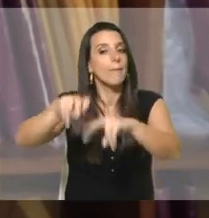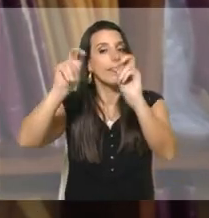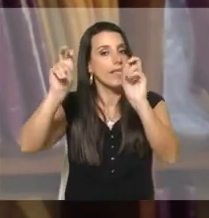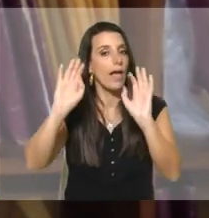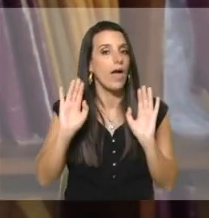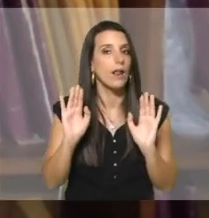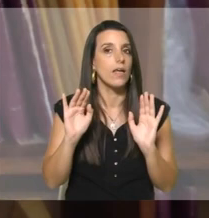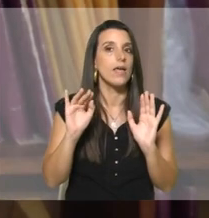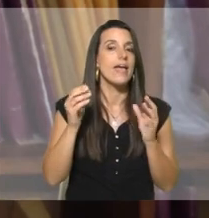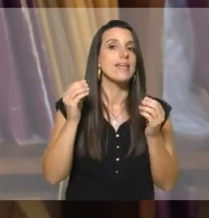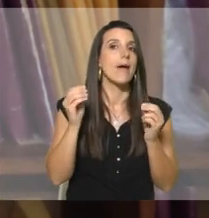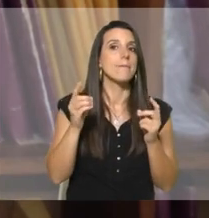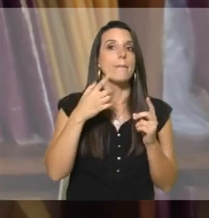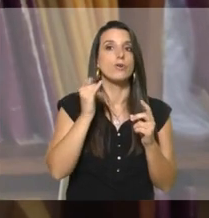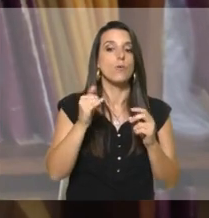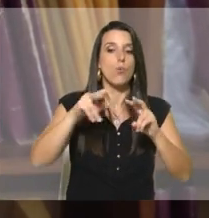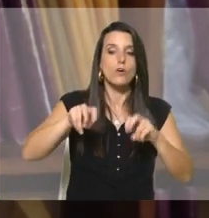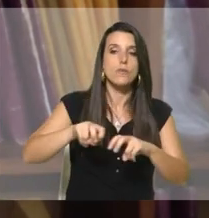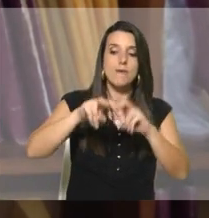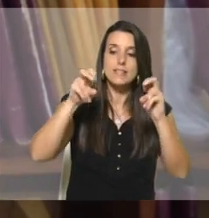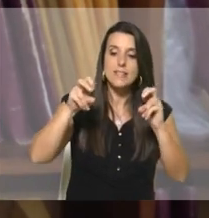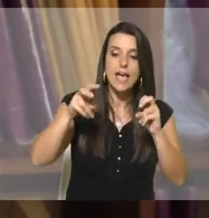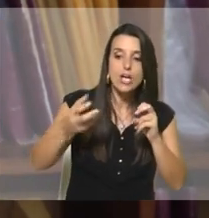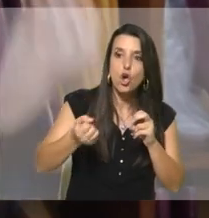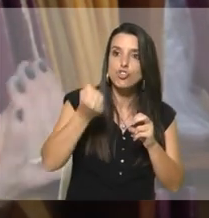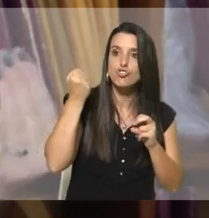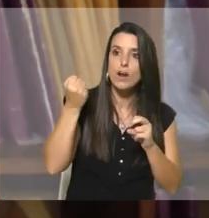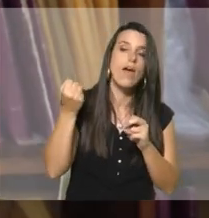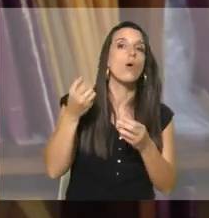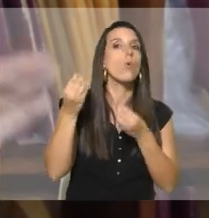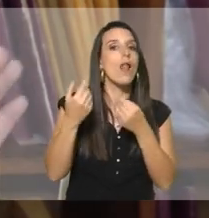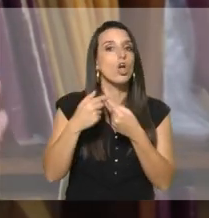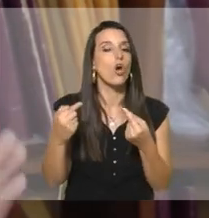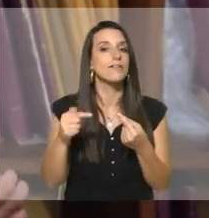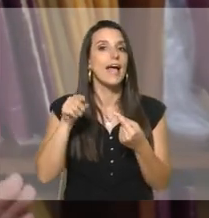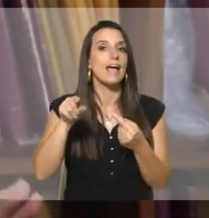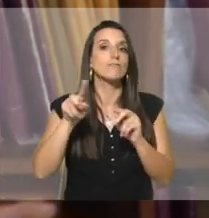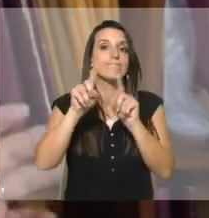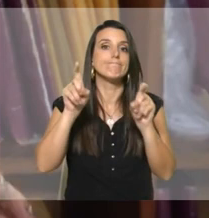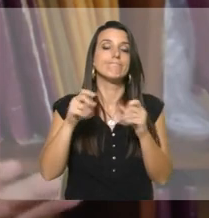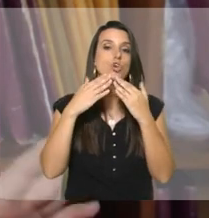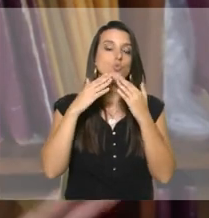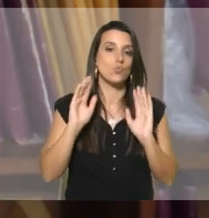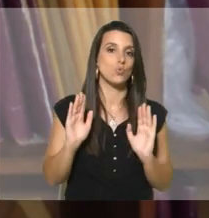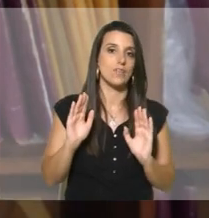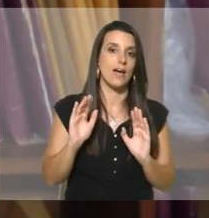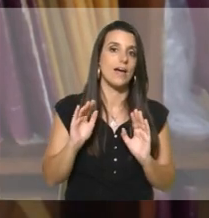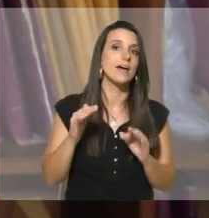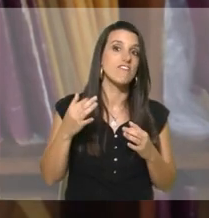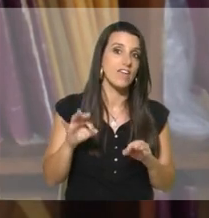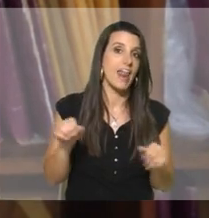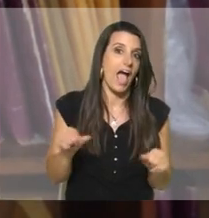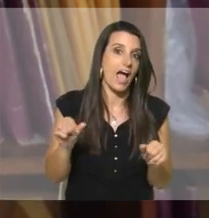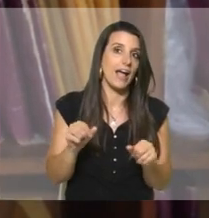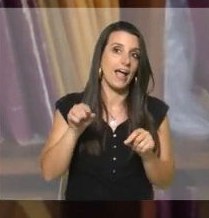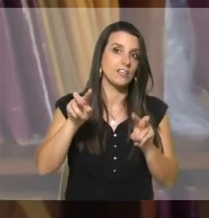vez Qué puede cuando se investiga encontrarse por detrás es un signo de interrogación y corresponde que se haga creo que en